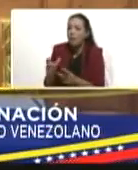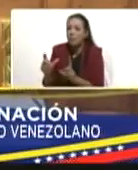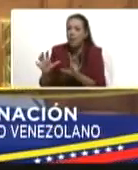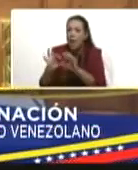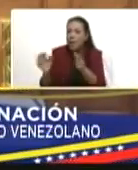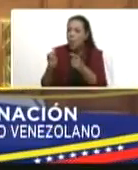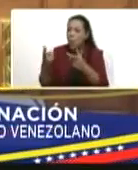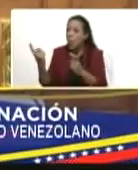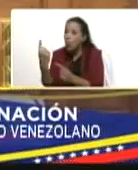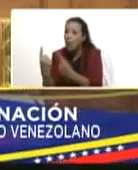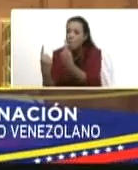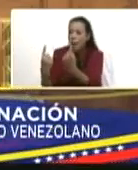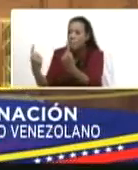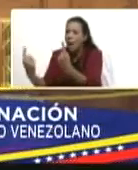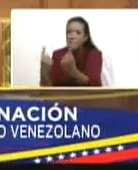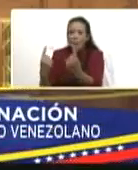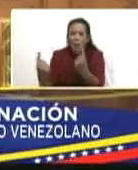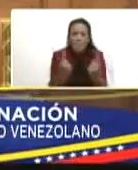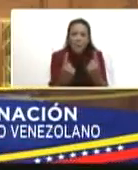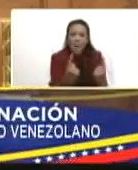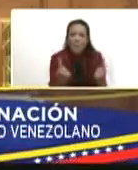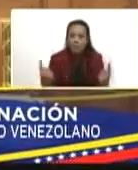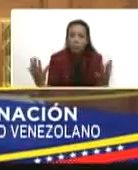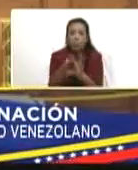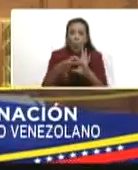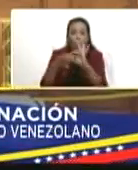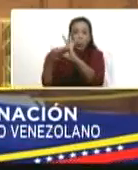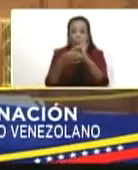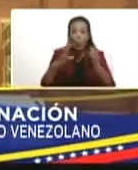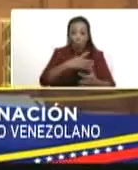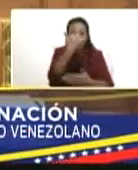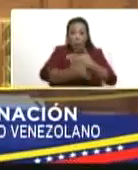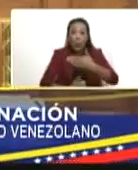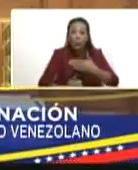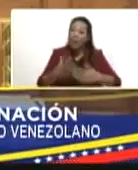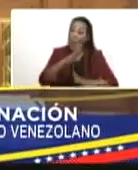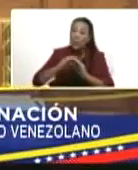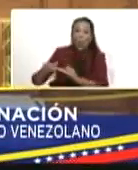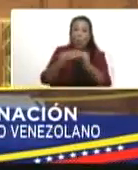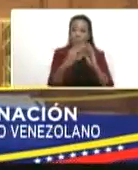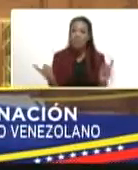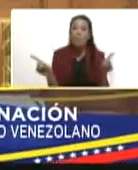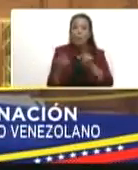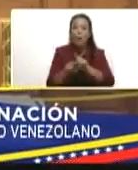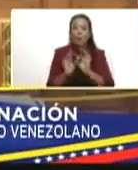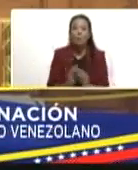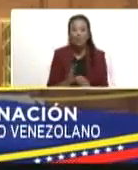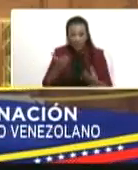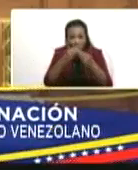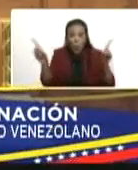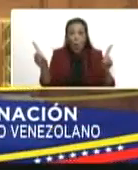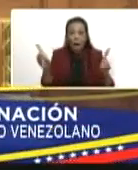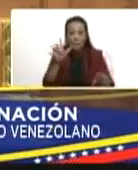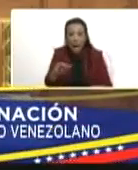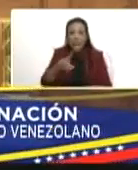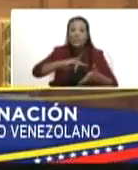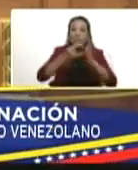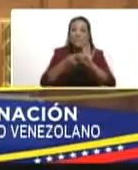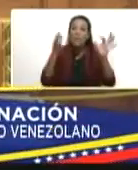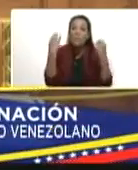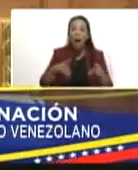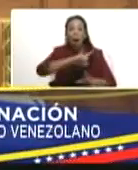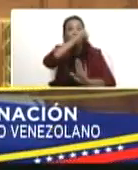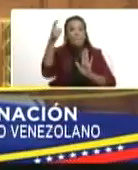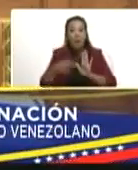soberana pero solo se realiza como un proyecto colectivo el proyecto de todos la democracia por eso es el sistema más